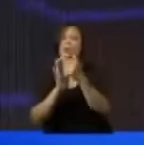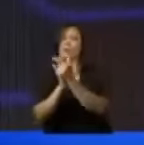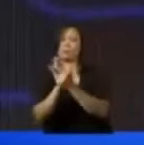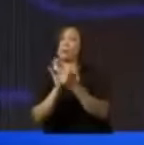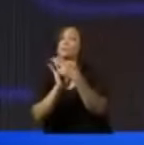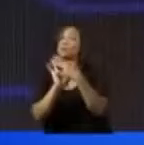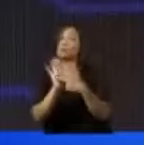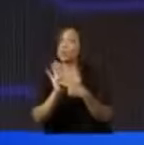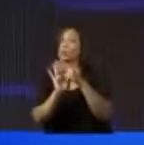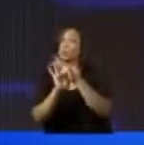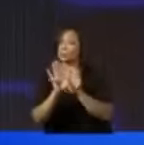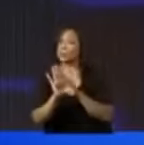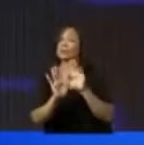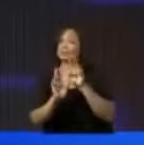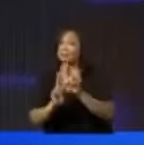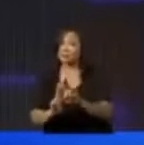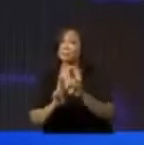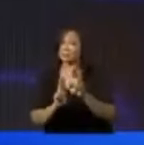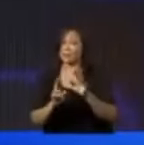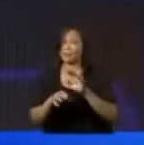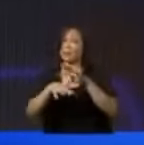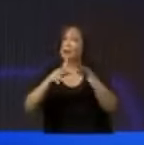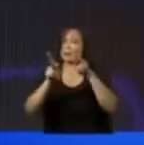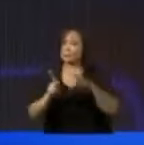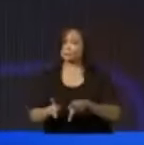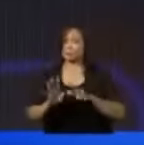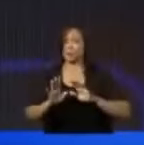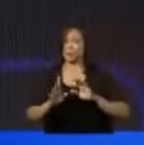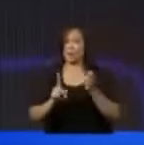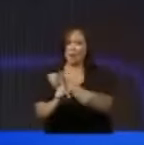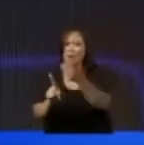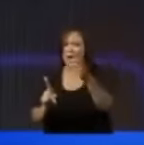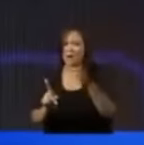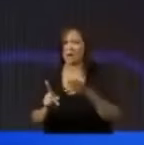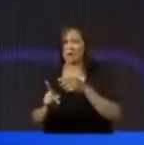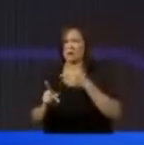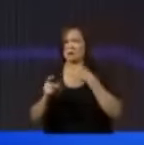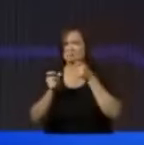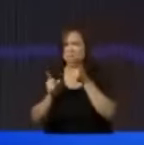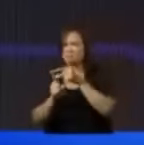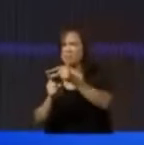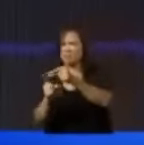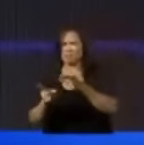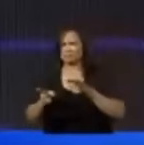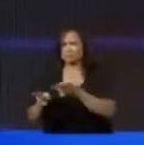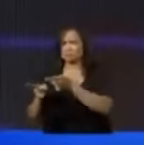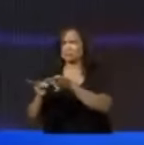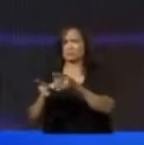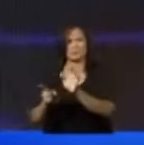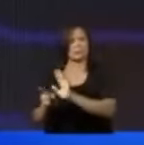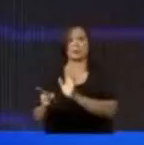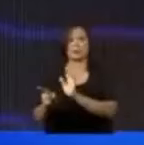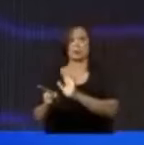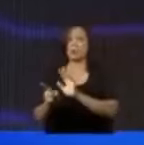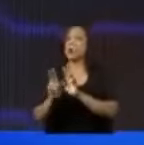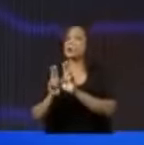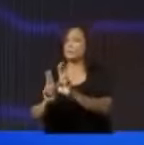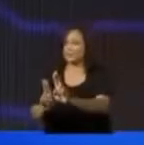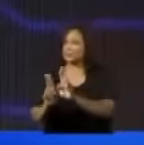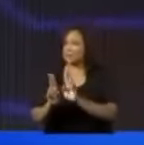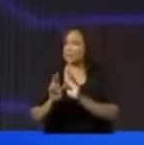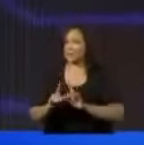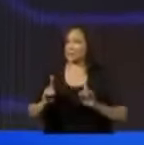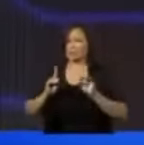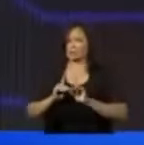legal y hay que hacerlo respetando la dignidad humana de esas personas. No hay que maltratar, no hay que malherir, hay que respetar